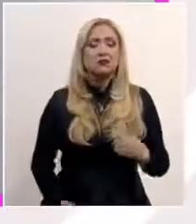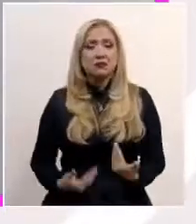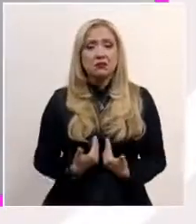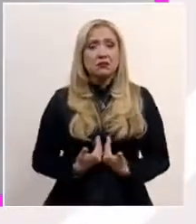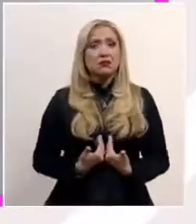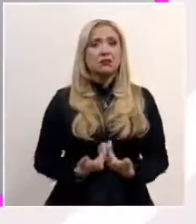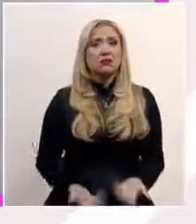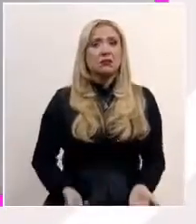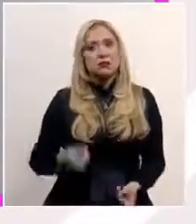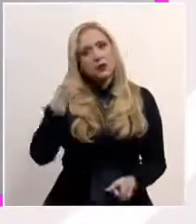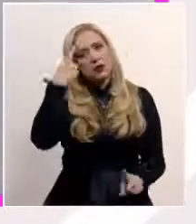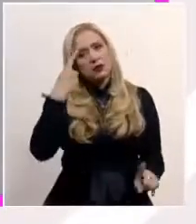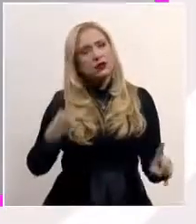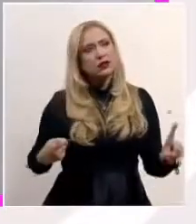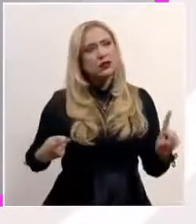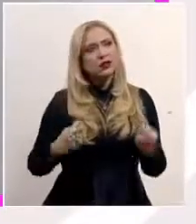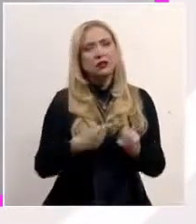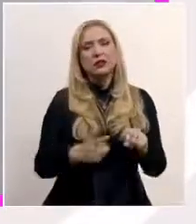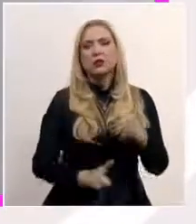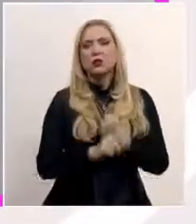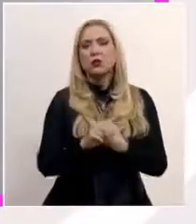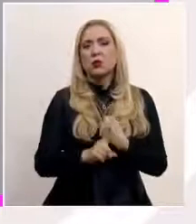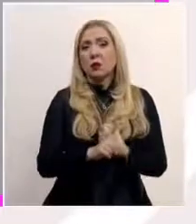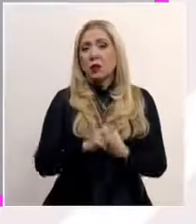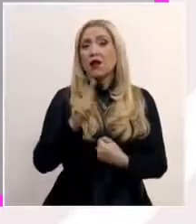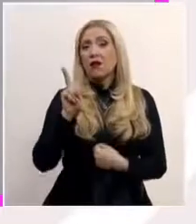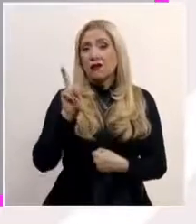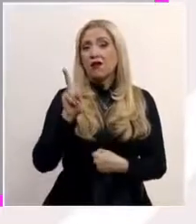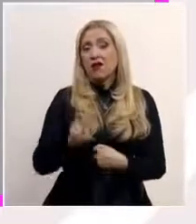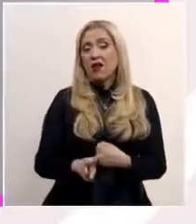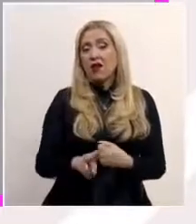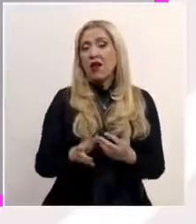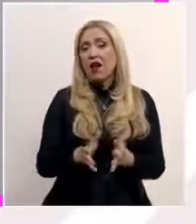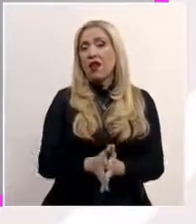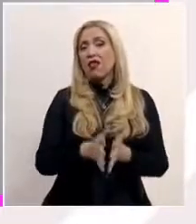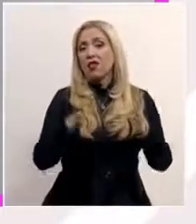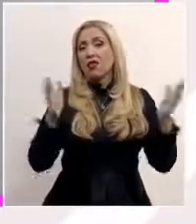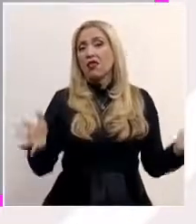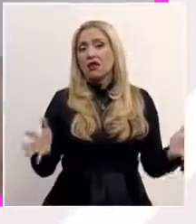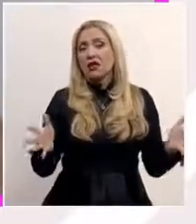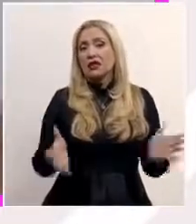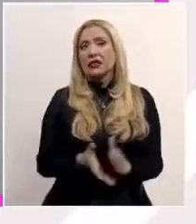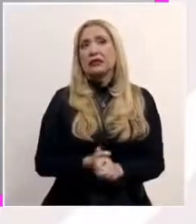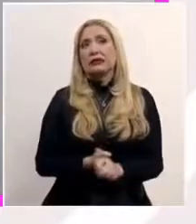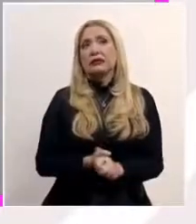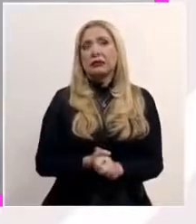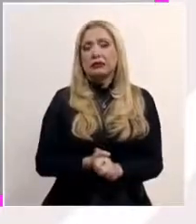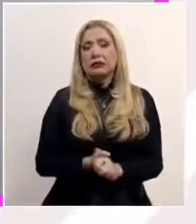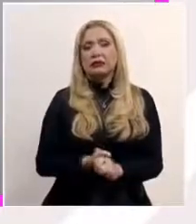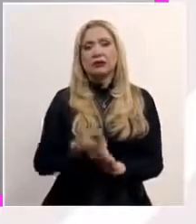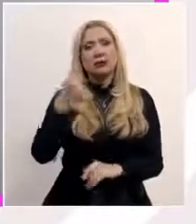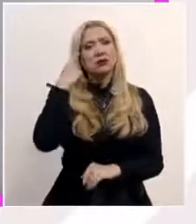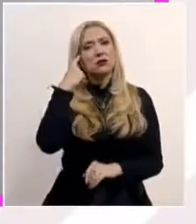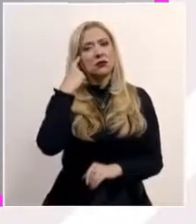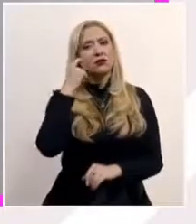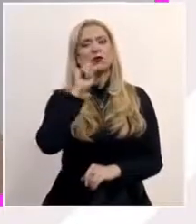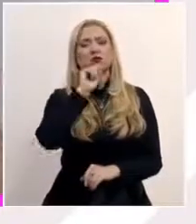que el objetivo o el problema es mucho más profundo y de fondo, ¿no? Entonces, una de las cosas que también hemos observado es